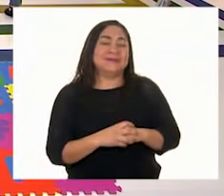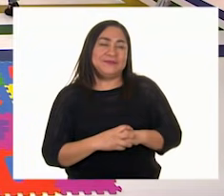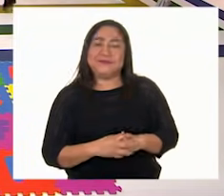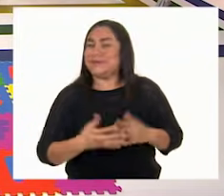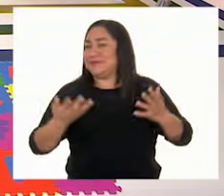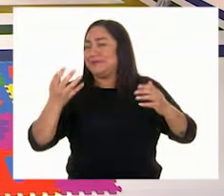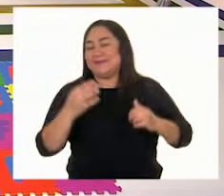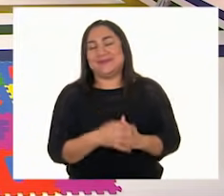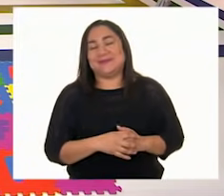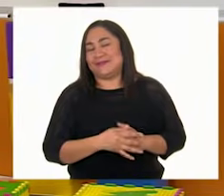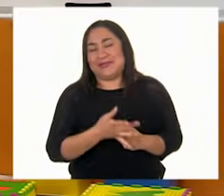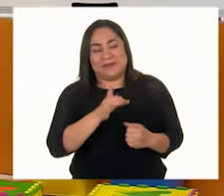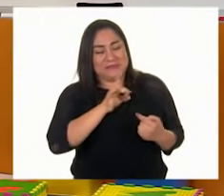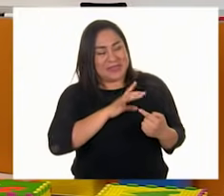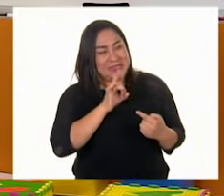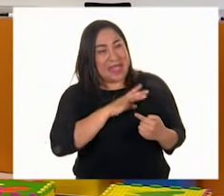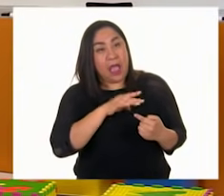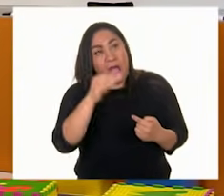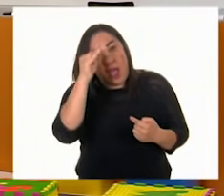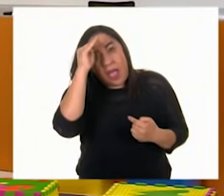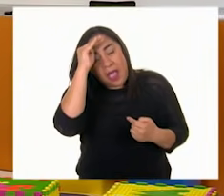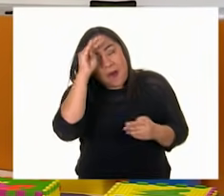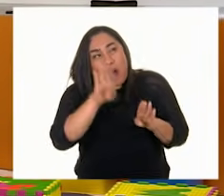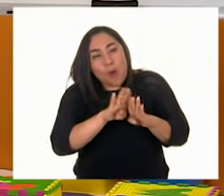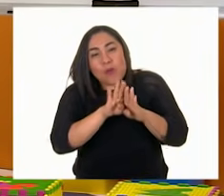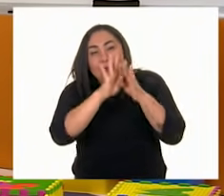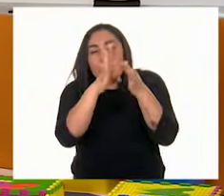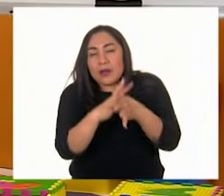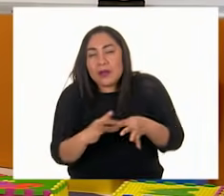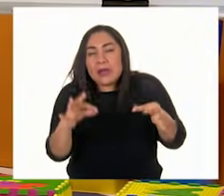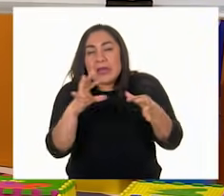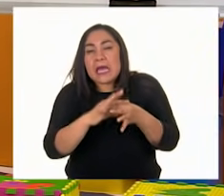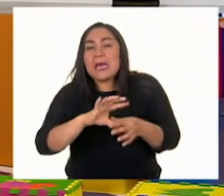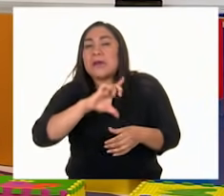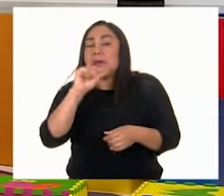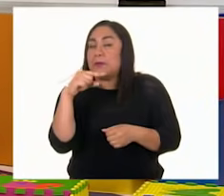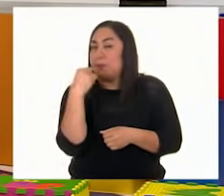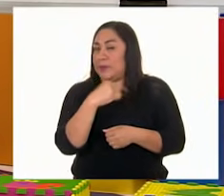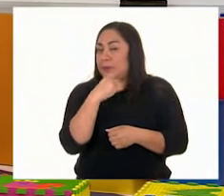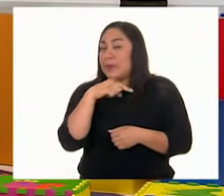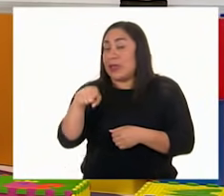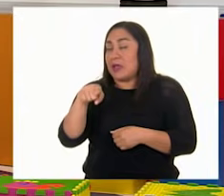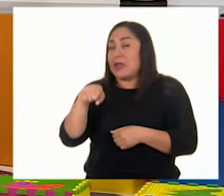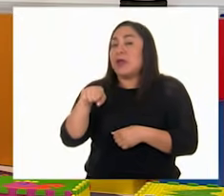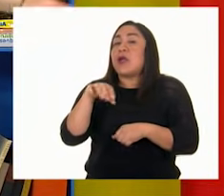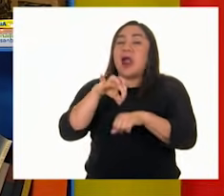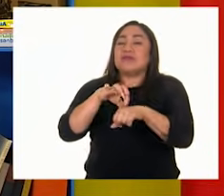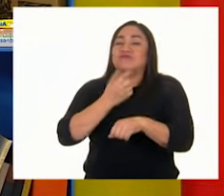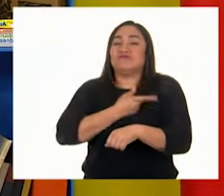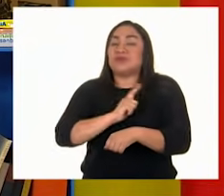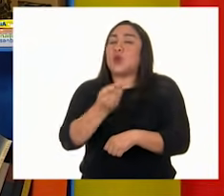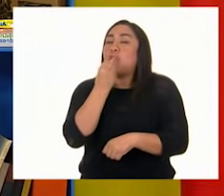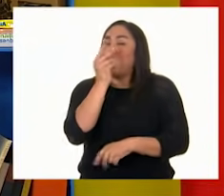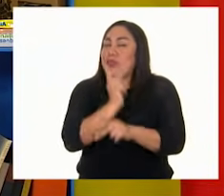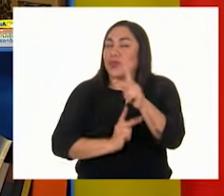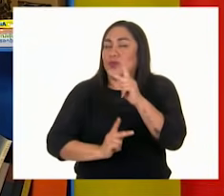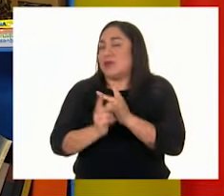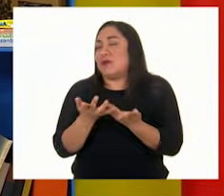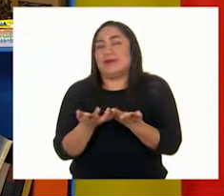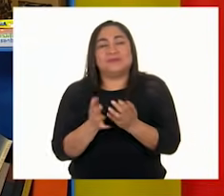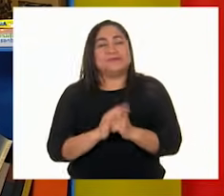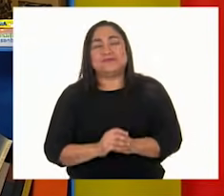Primero, el miedo porque estaban contándonos cómo era y después resulta que es vegetariano. Sí. Ah, entonces no hay